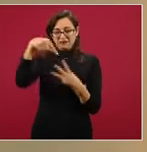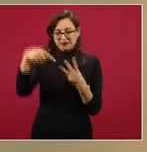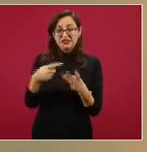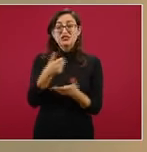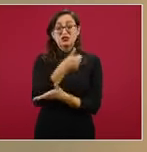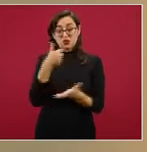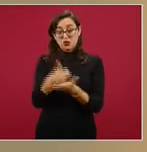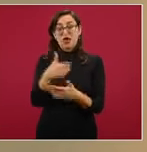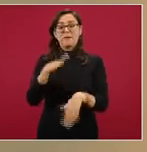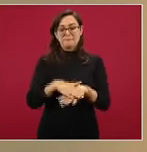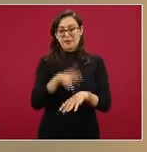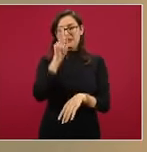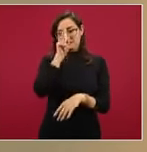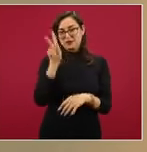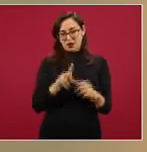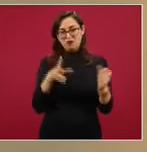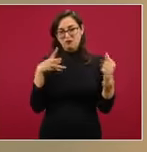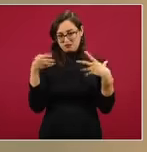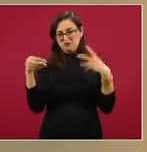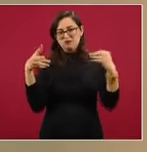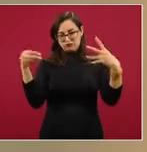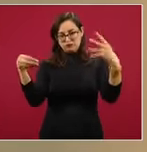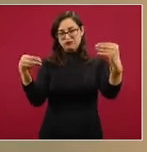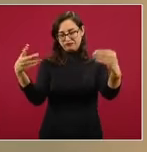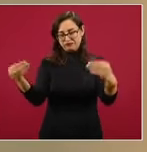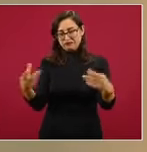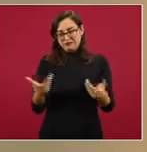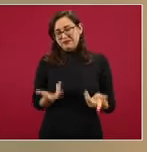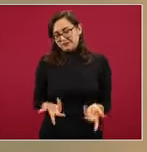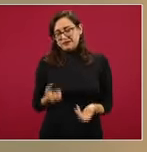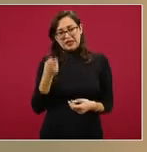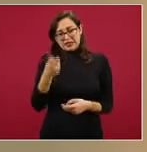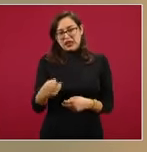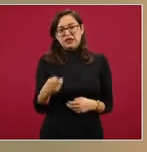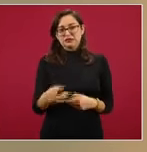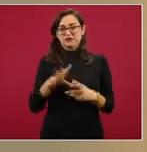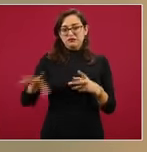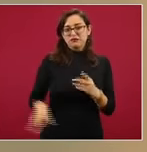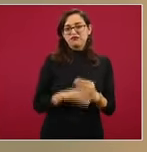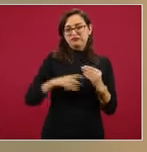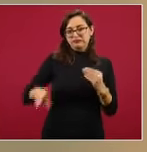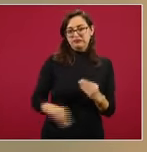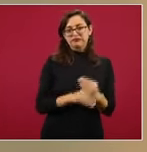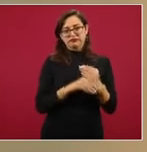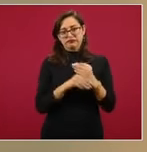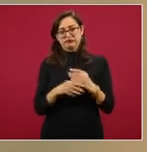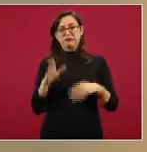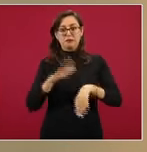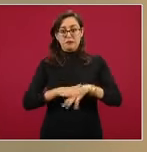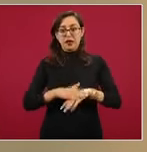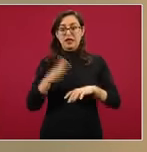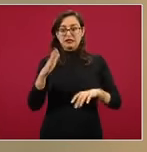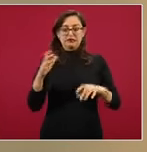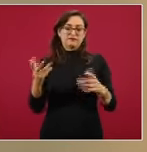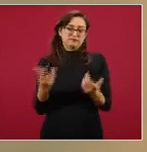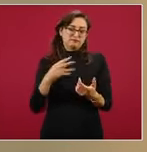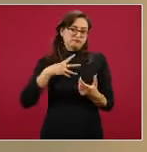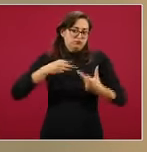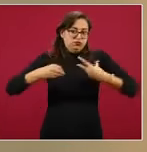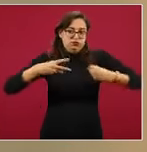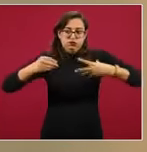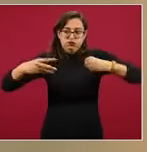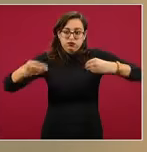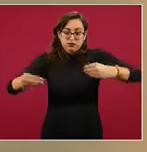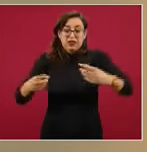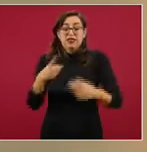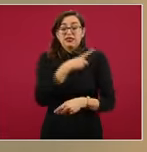ciudades que están probablemente aportando el mayor número de actividad viral. ¿Sí? Es